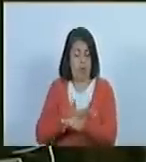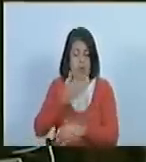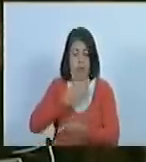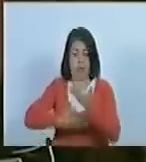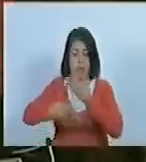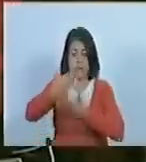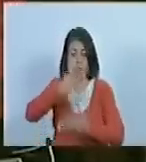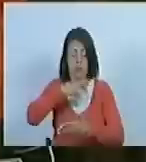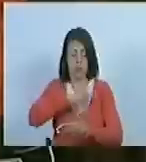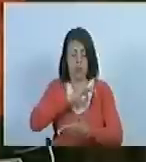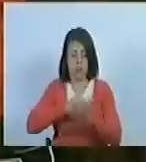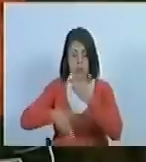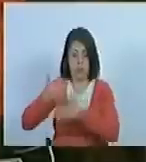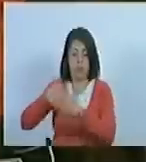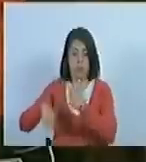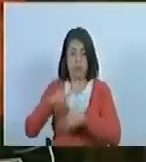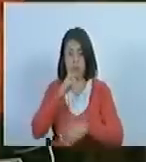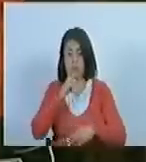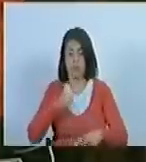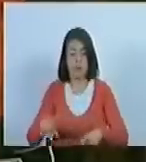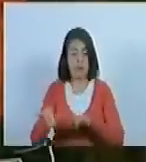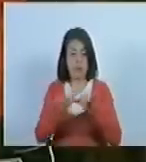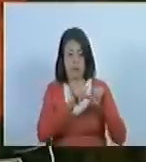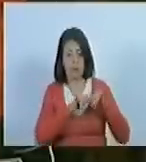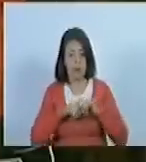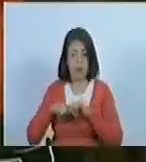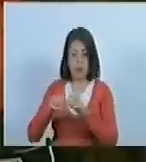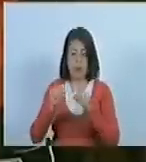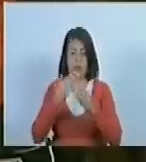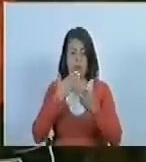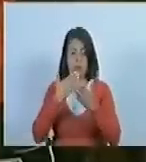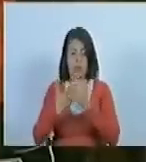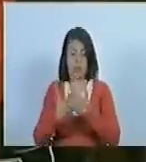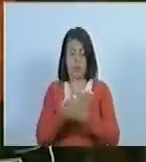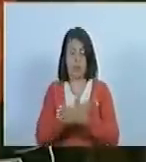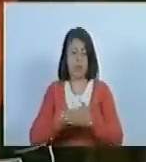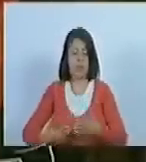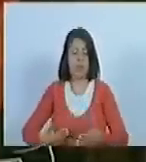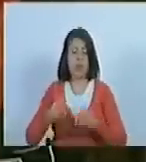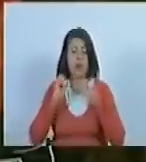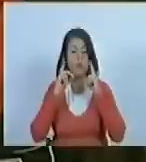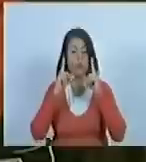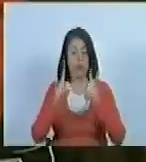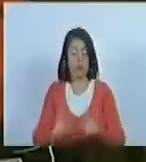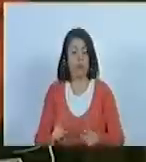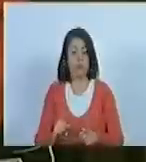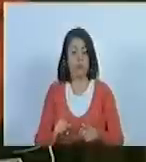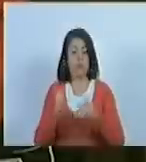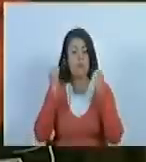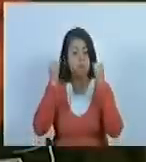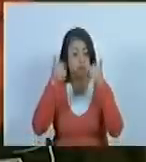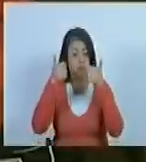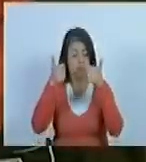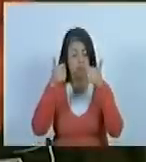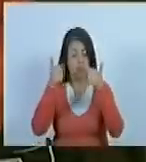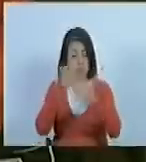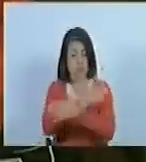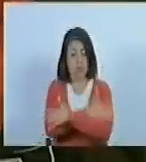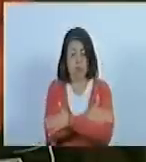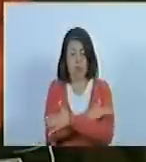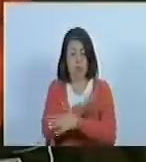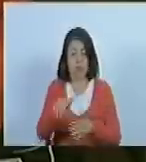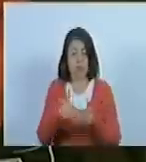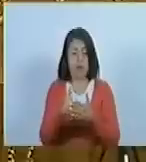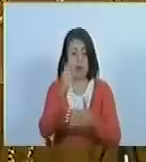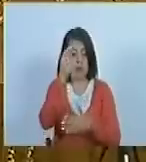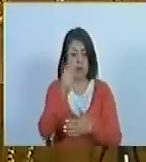socialismo y nunca habrá habido igualdad. Muchísimas gracias, presidente, por la oportunidad. Enhorabuena, un abrazo, colegas